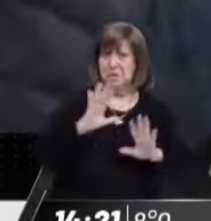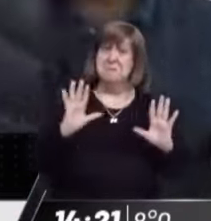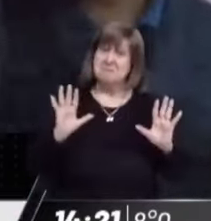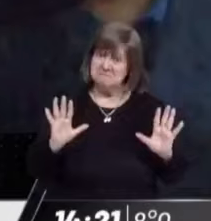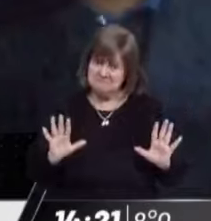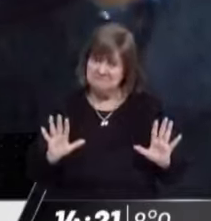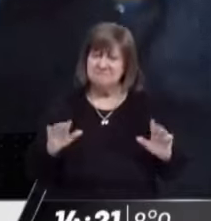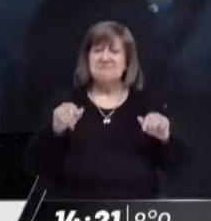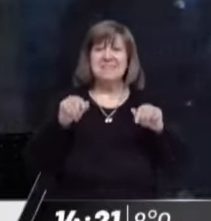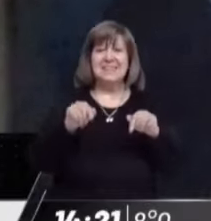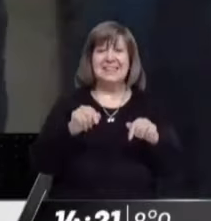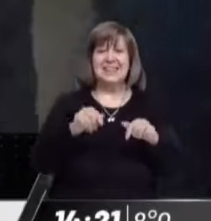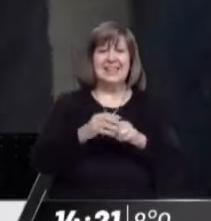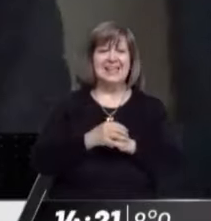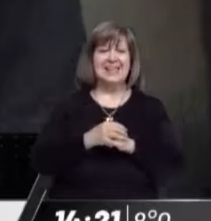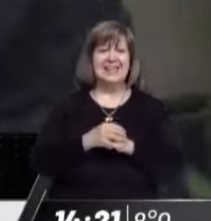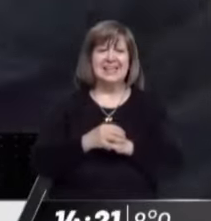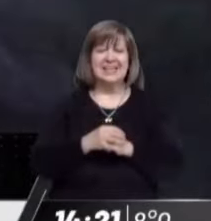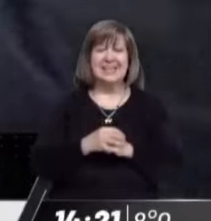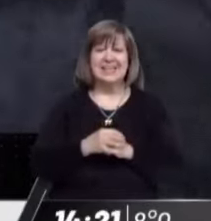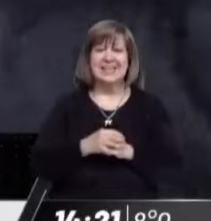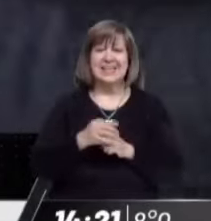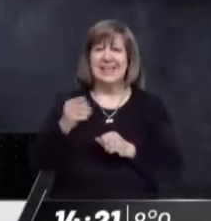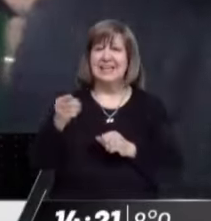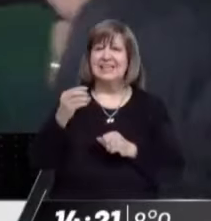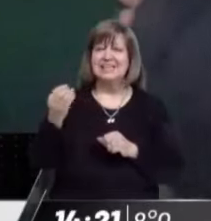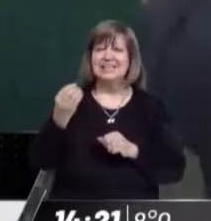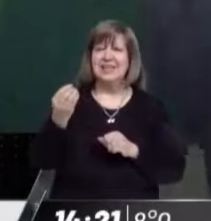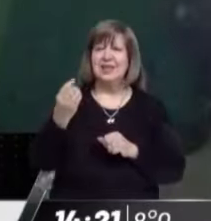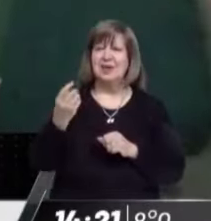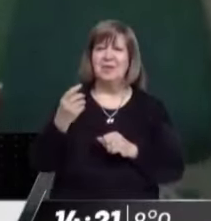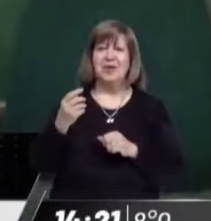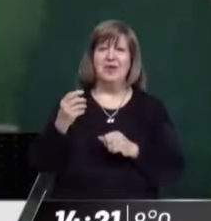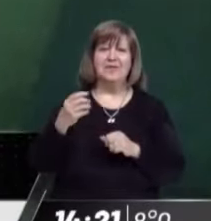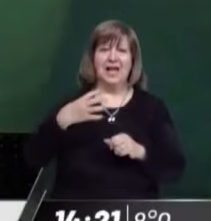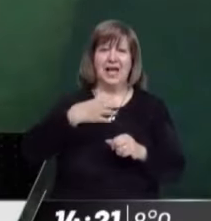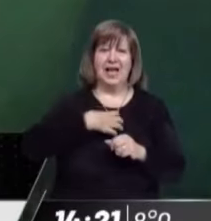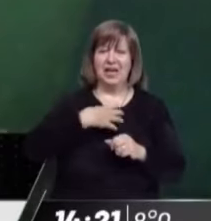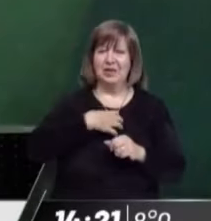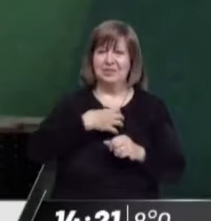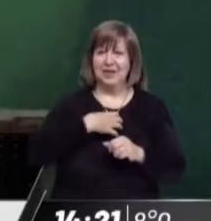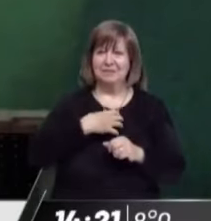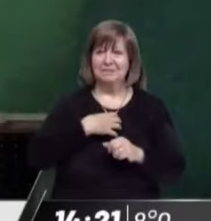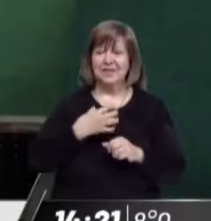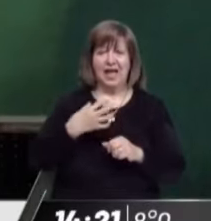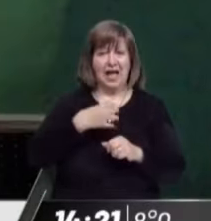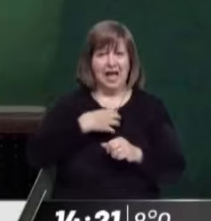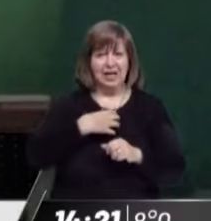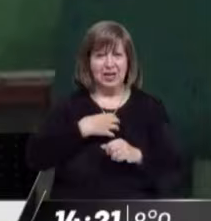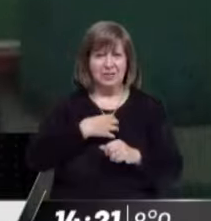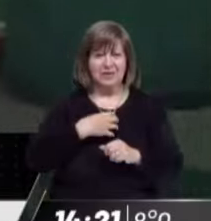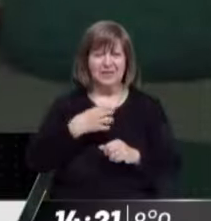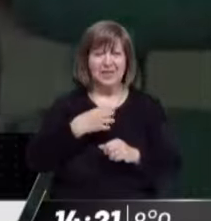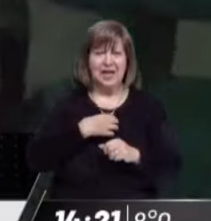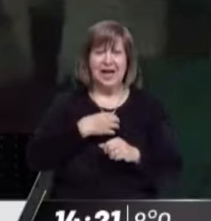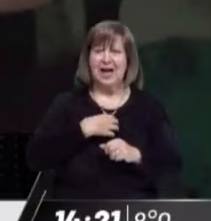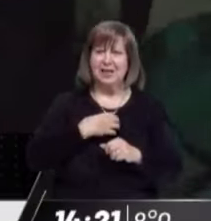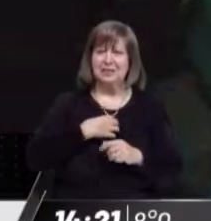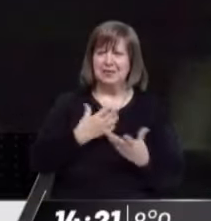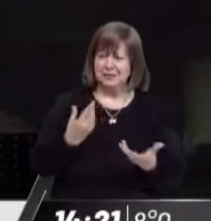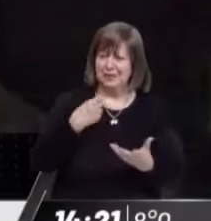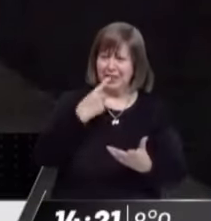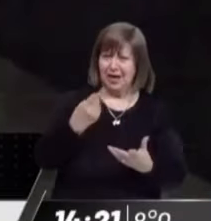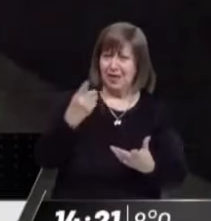no te sorprenda ver chicas tan lindas metiéndole mano a un motor, pero yo me sorprendo. Soy del patriarcado y de la vieja escuela.